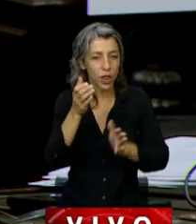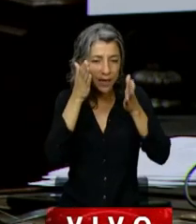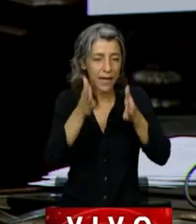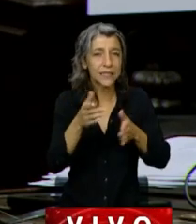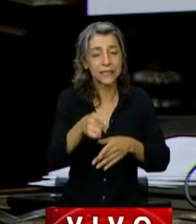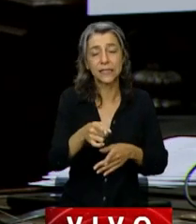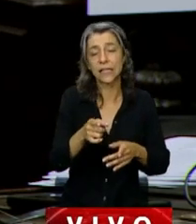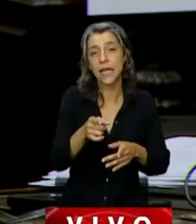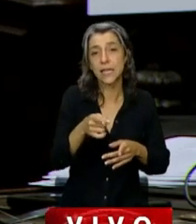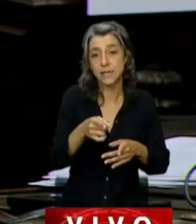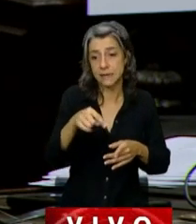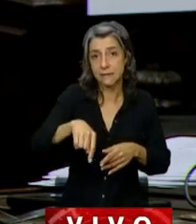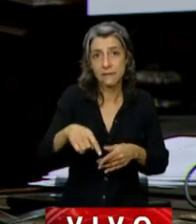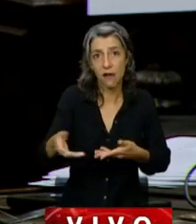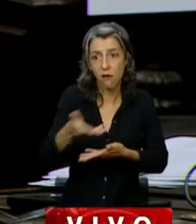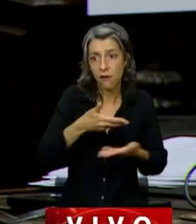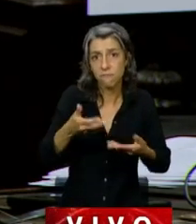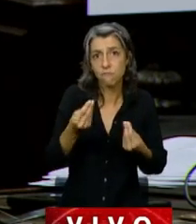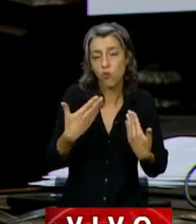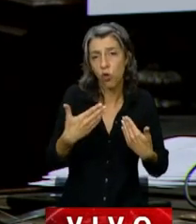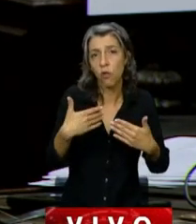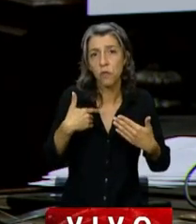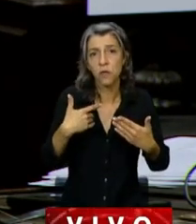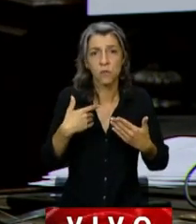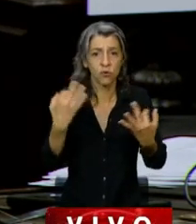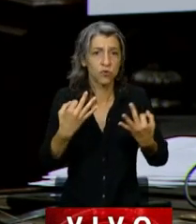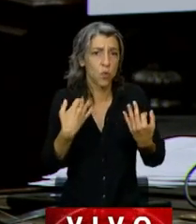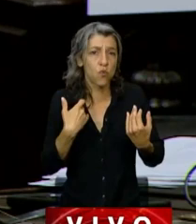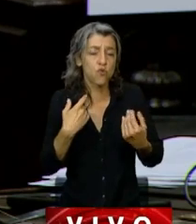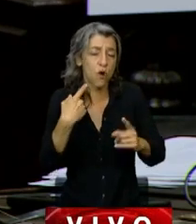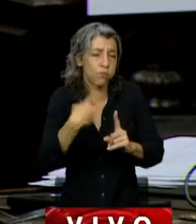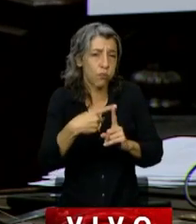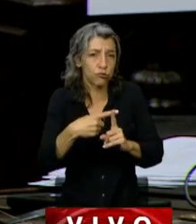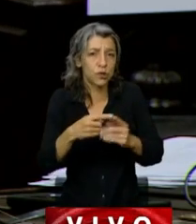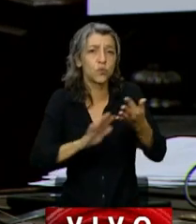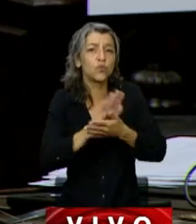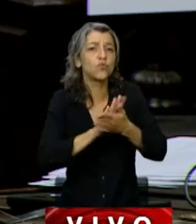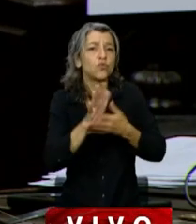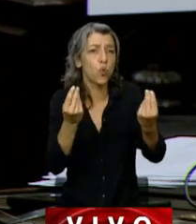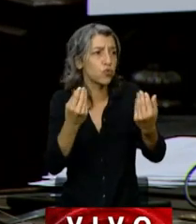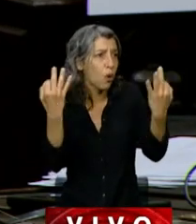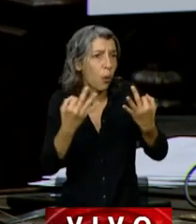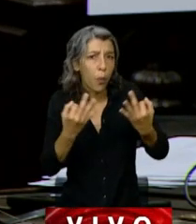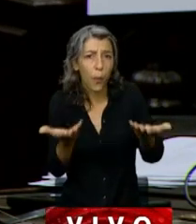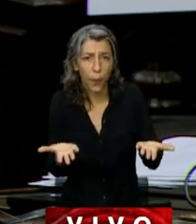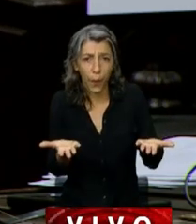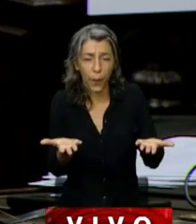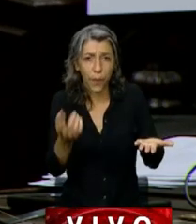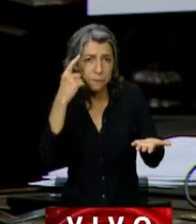es positivo para resaltar. Seguramente podremos estar o no de acuerdo con el paso,